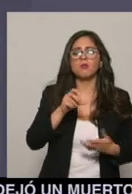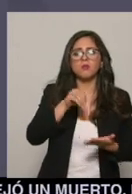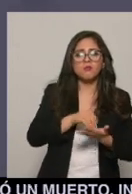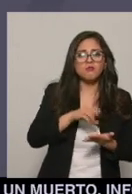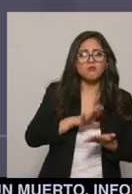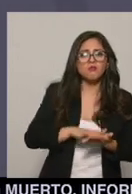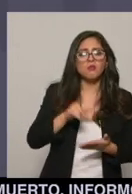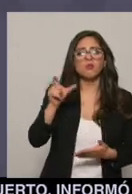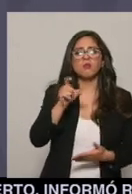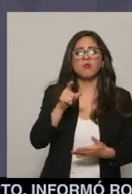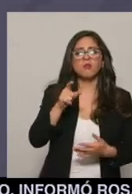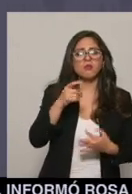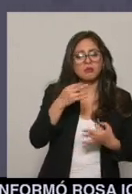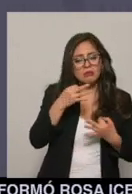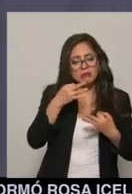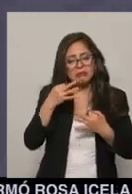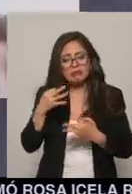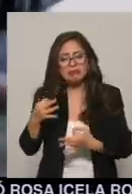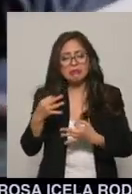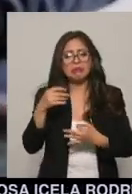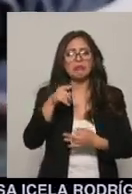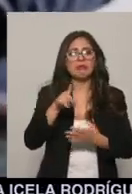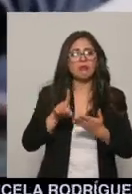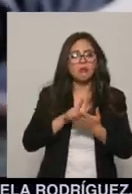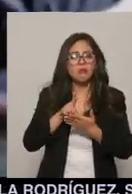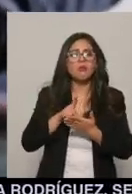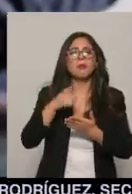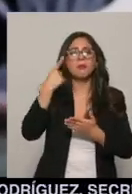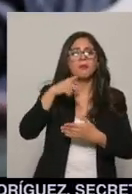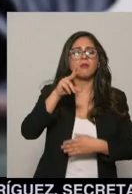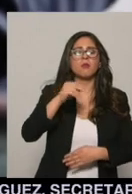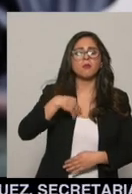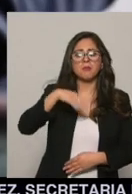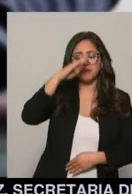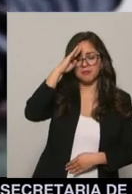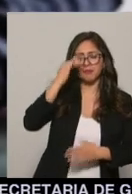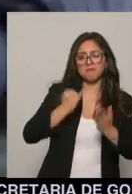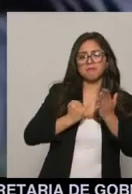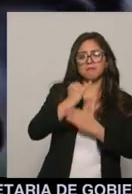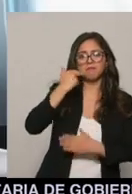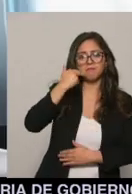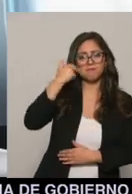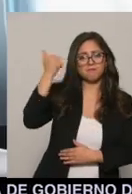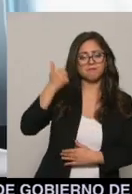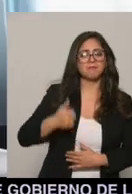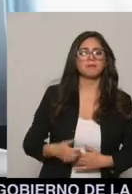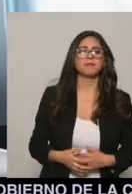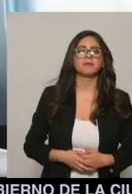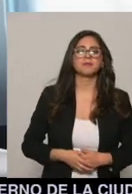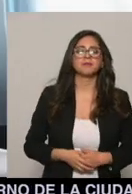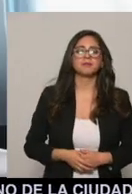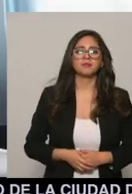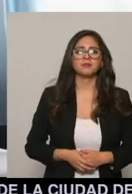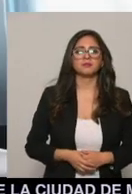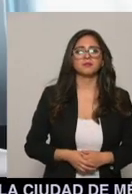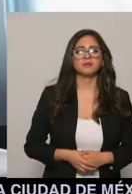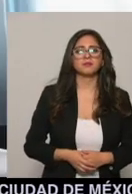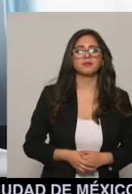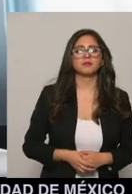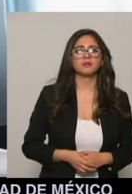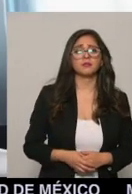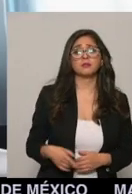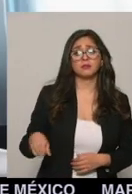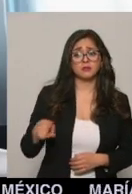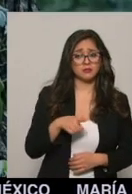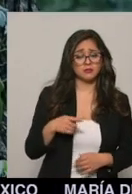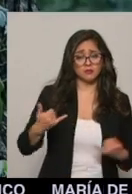adicciones, que no esté en riesgo de cometer un acto de suicidio, ¿no? Justamente eso, que cuando los jóvenes